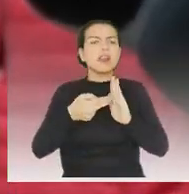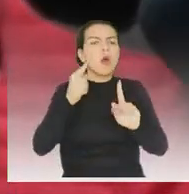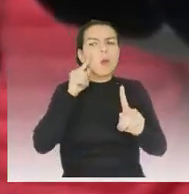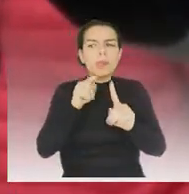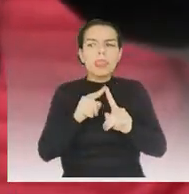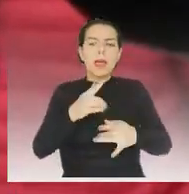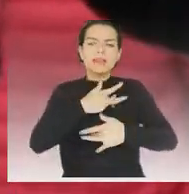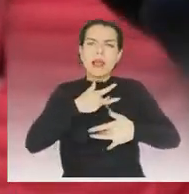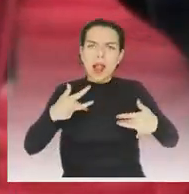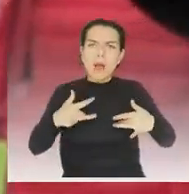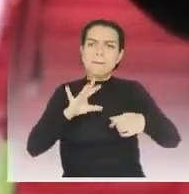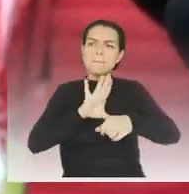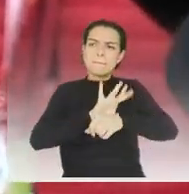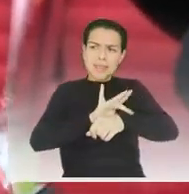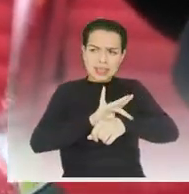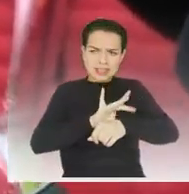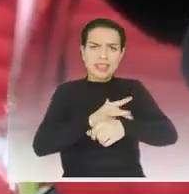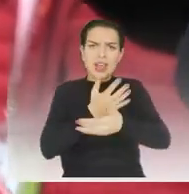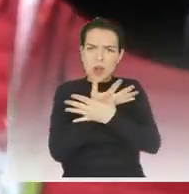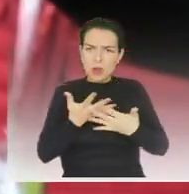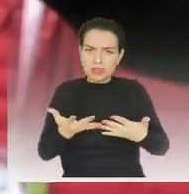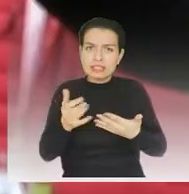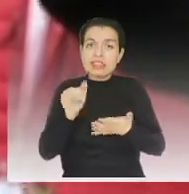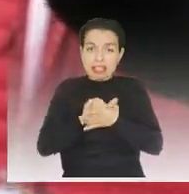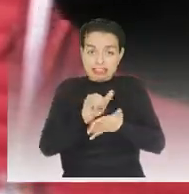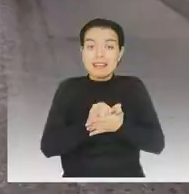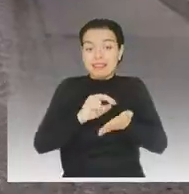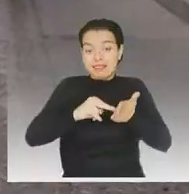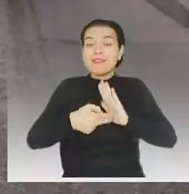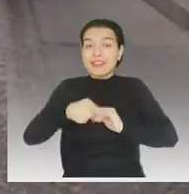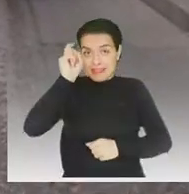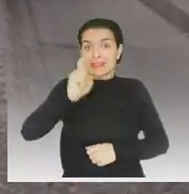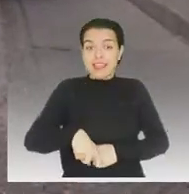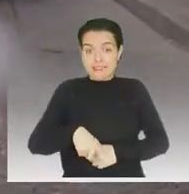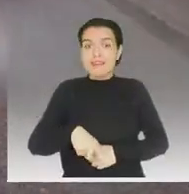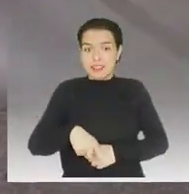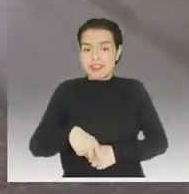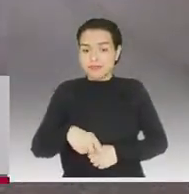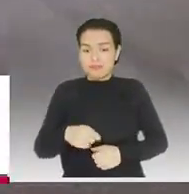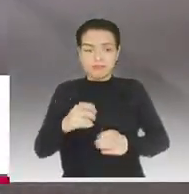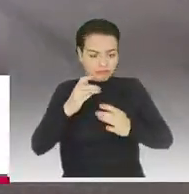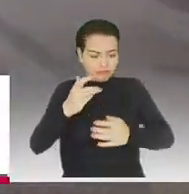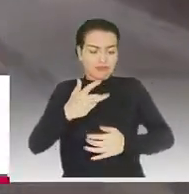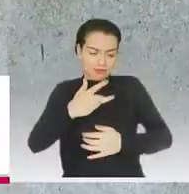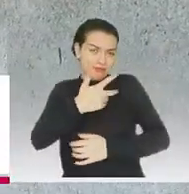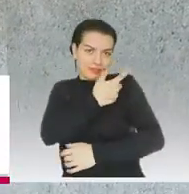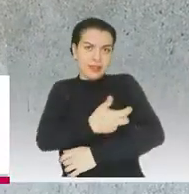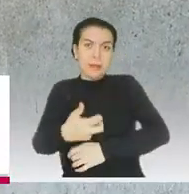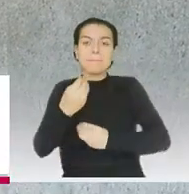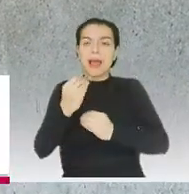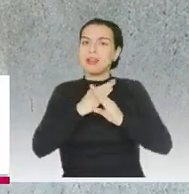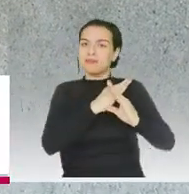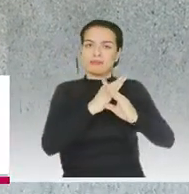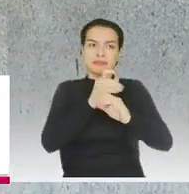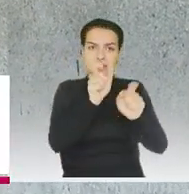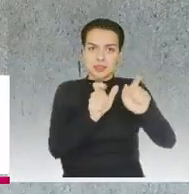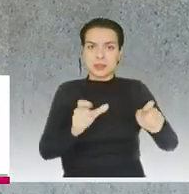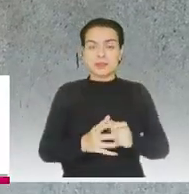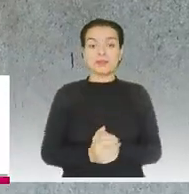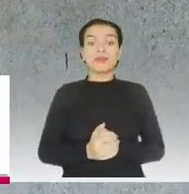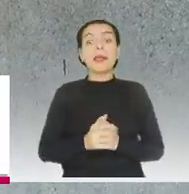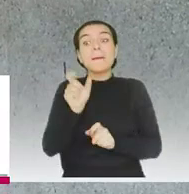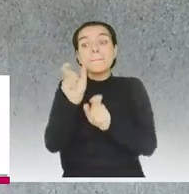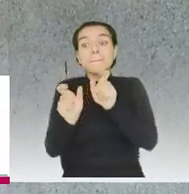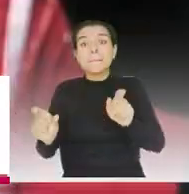testeo, déjese atender porque es por su propio cuidado, por el de los demás. Para que estas personas puedan quedarse en casa sin inconvenientes